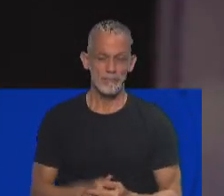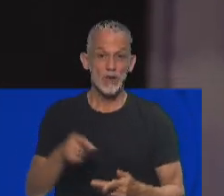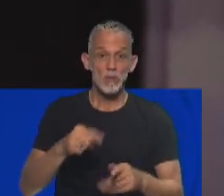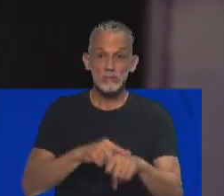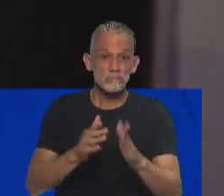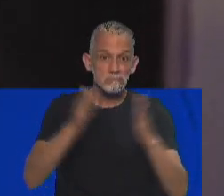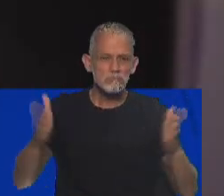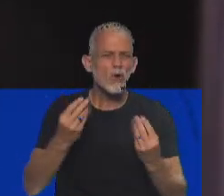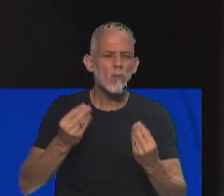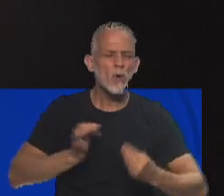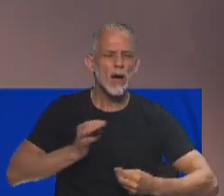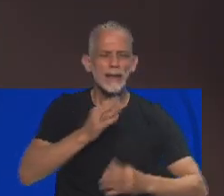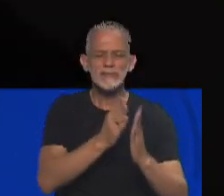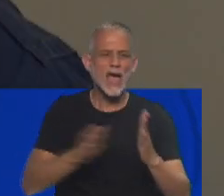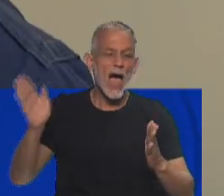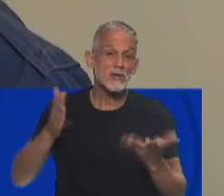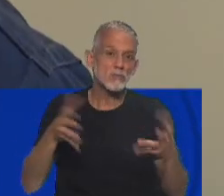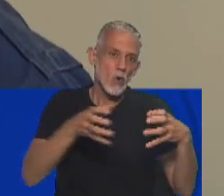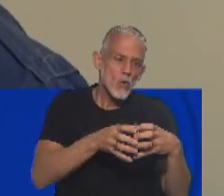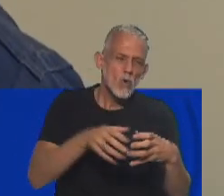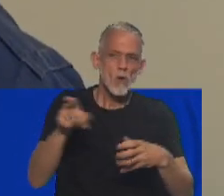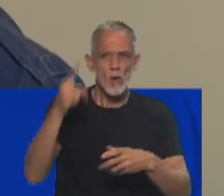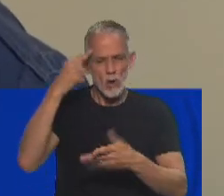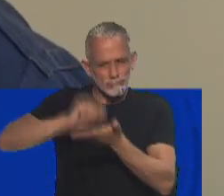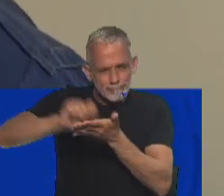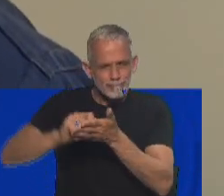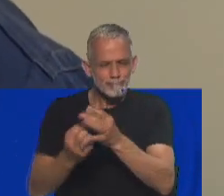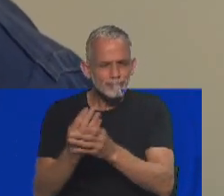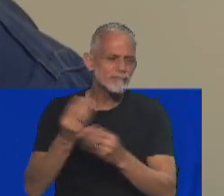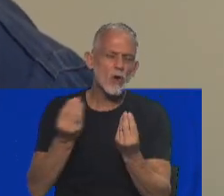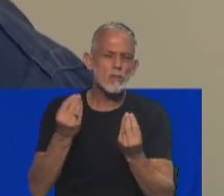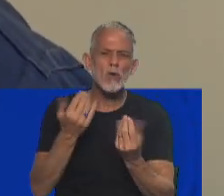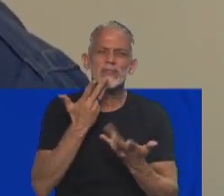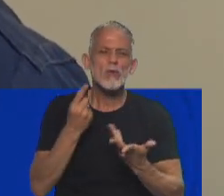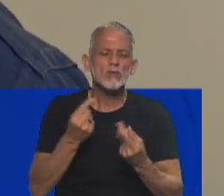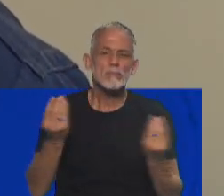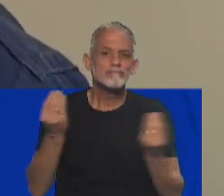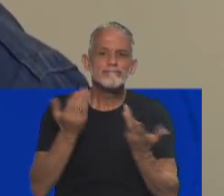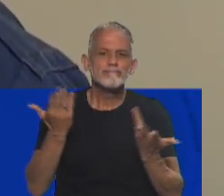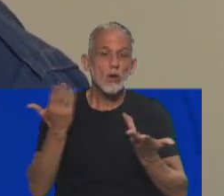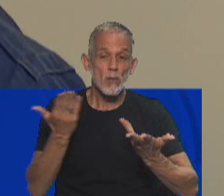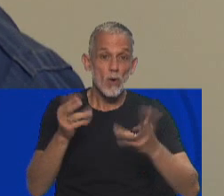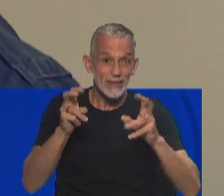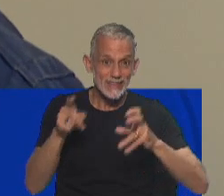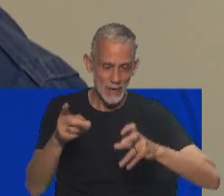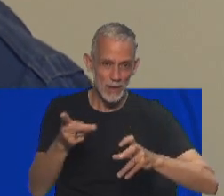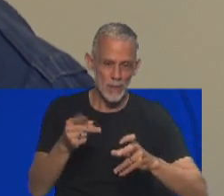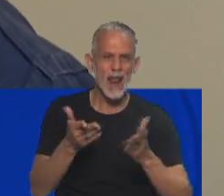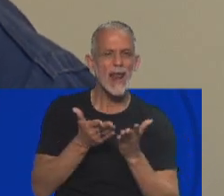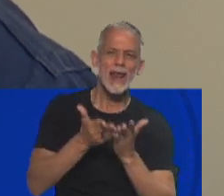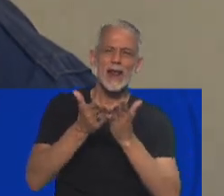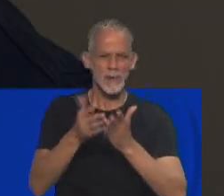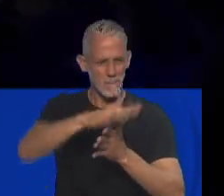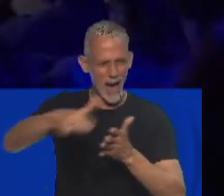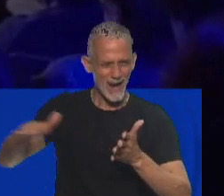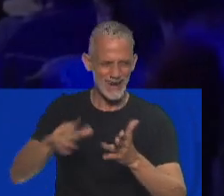temporada 2024 de la banda, de tu creación? ¿Por dónde te gusta navegar? Voy a usar justamente que está tan atravesado por el mar.